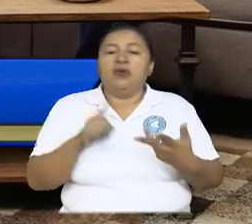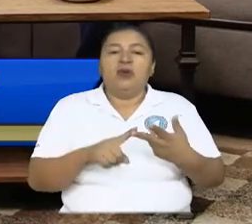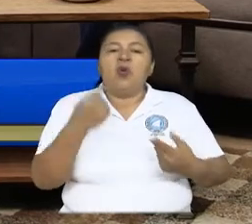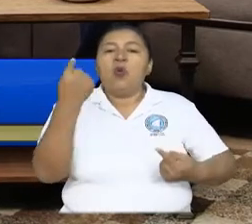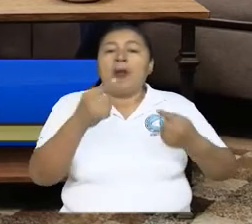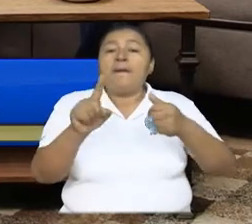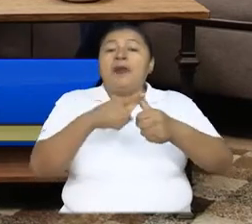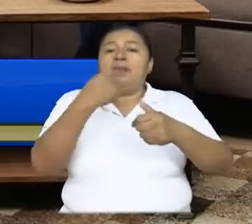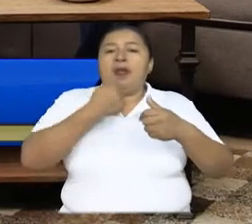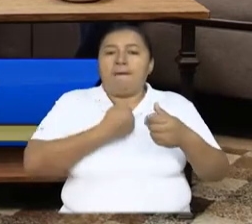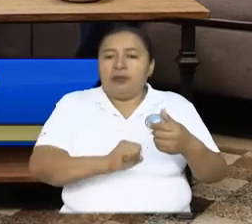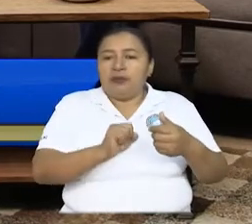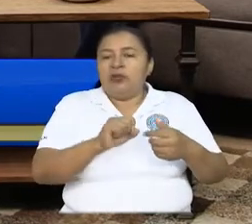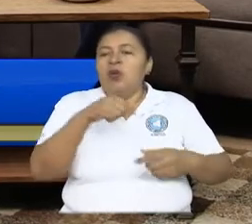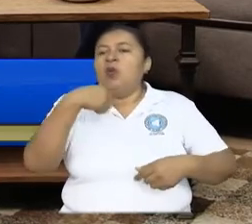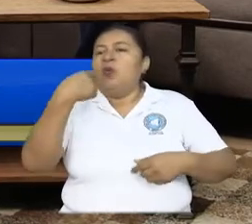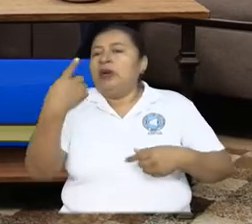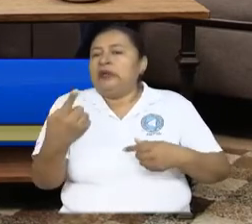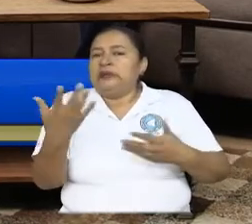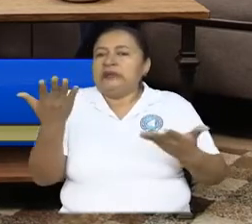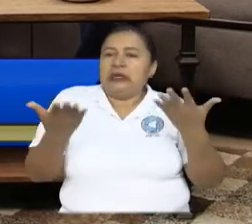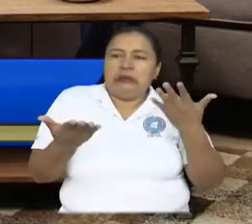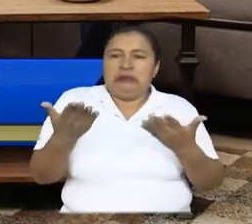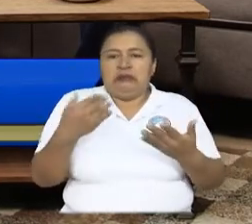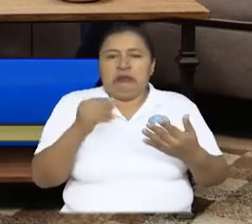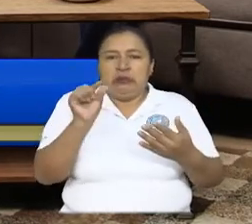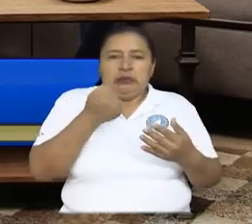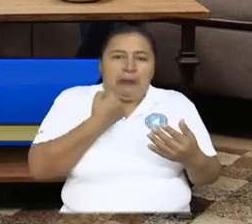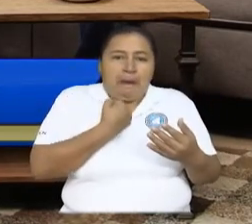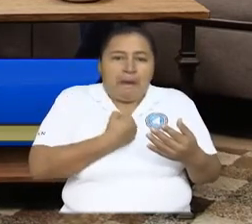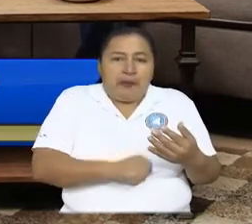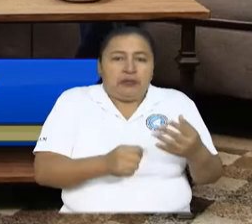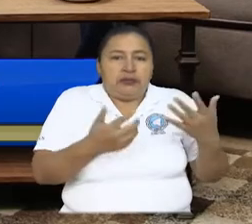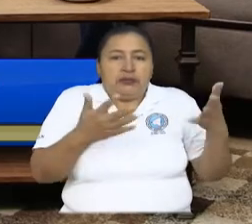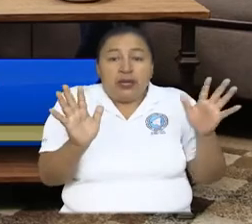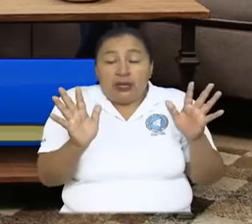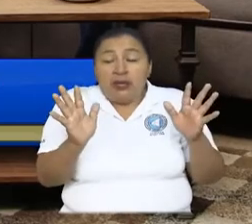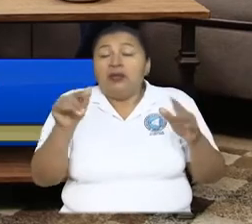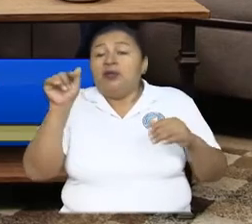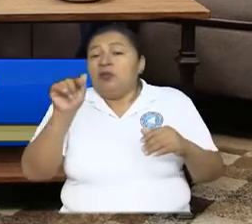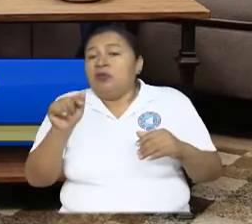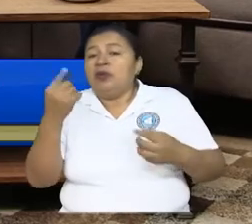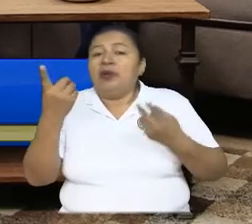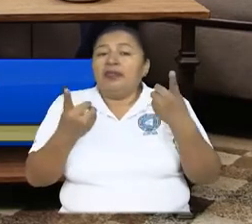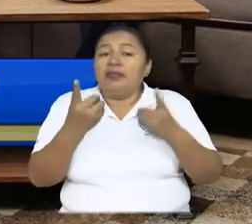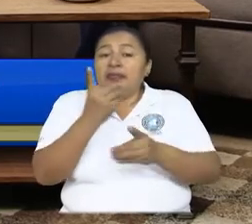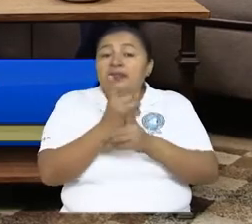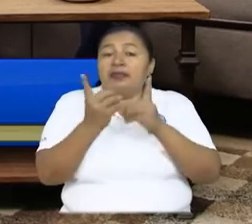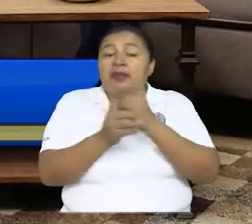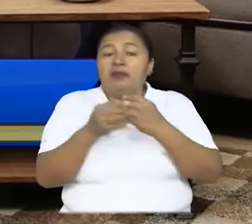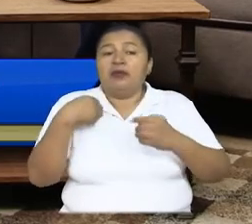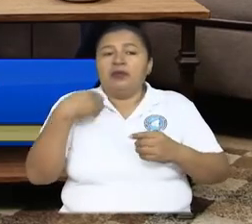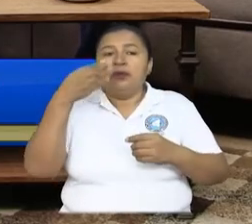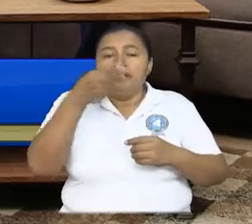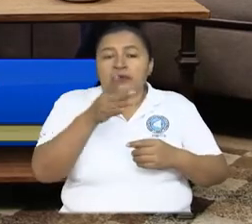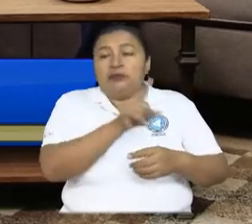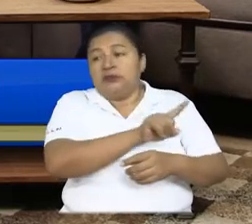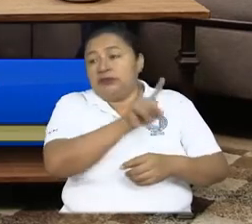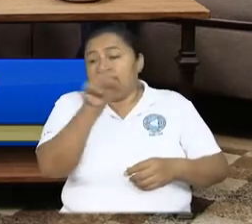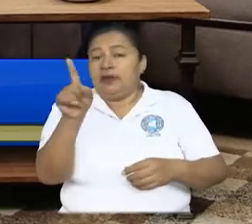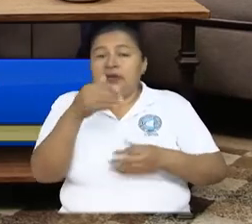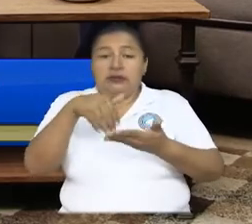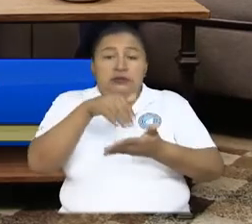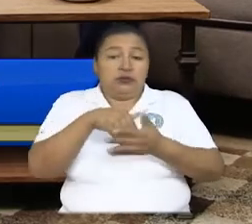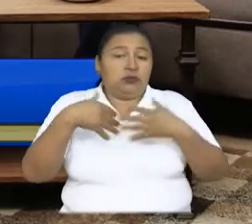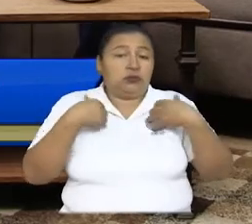parir primero cuál está digamos que ya parió que ya salió y que tengo que ir a ver si está llegando pues a